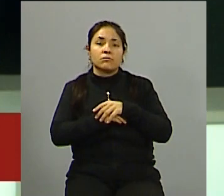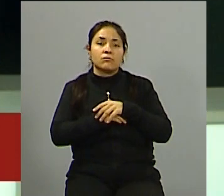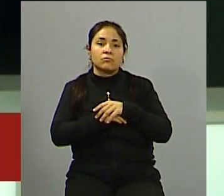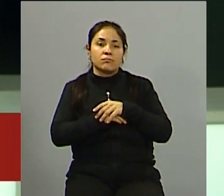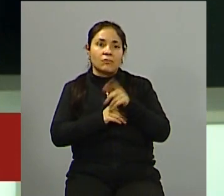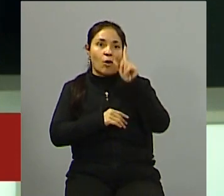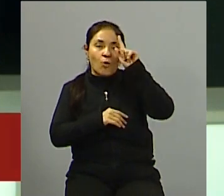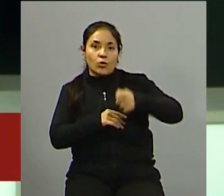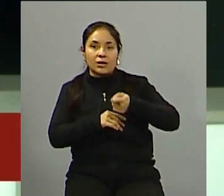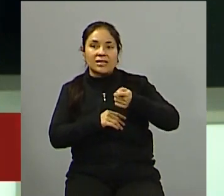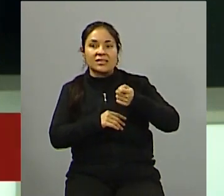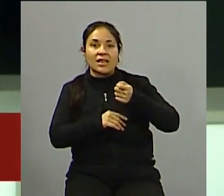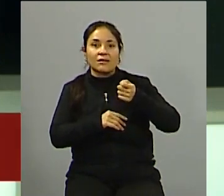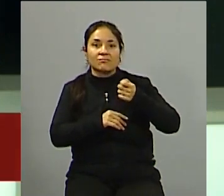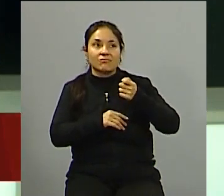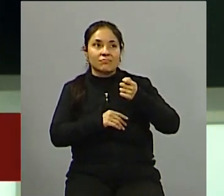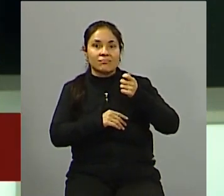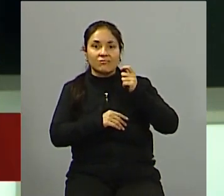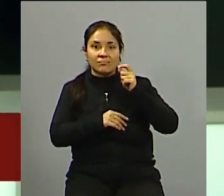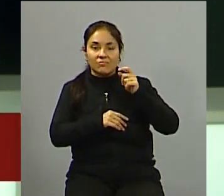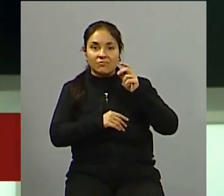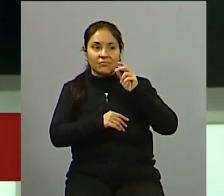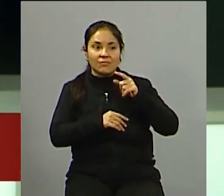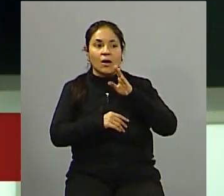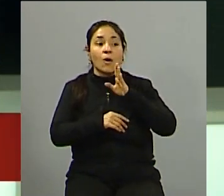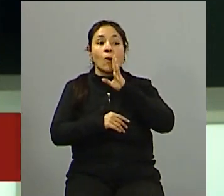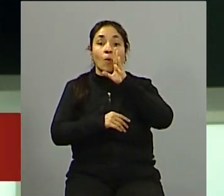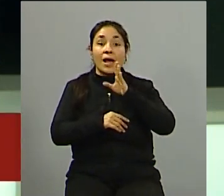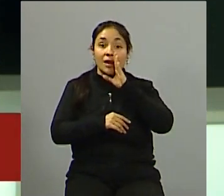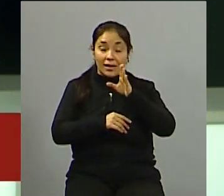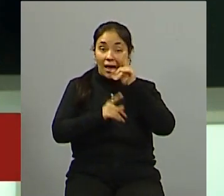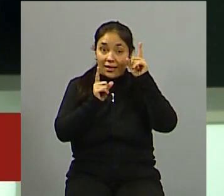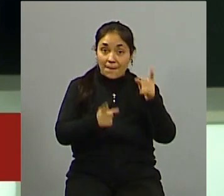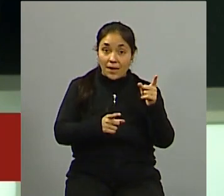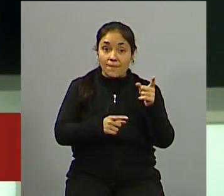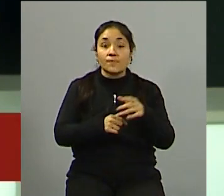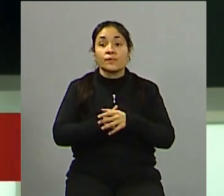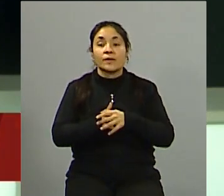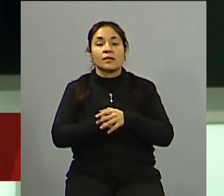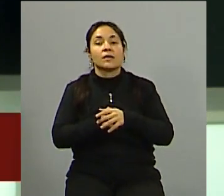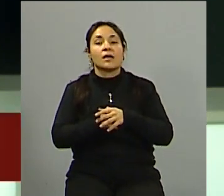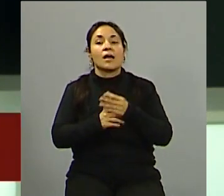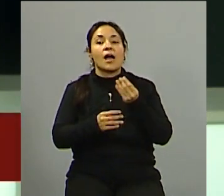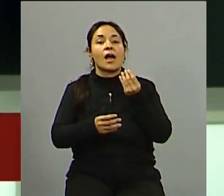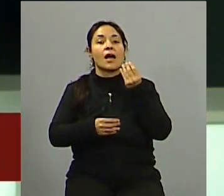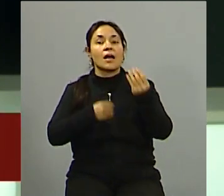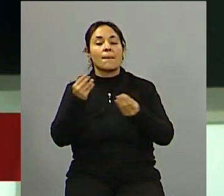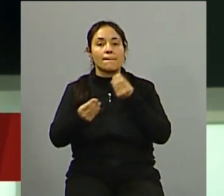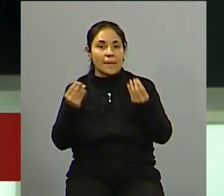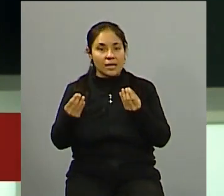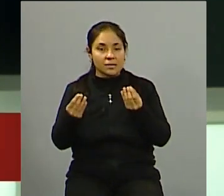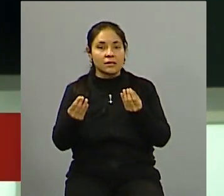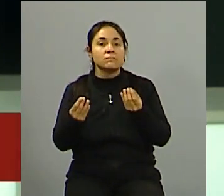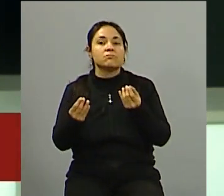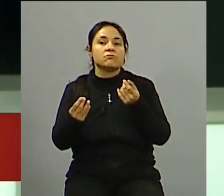de la justicia belga. Me parece que ahí está el punto. Entonces, creo, porque ¿qué pasa? Se cae una estructura de reclamo